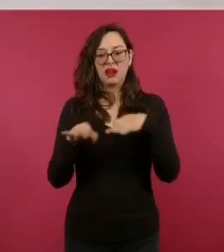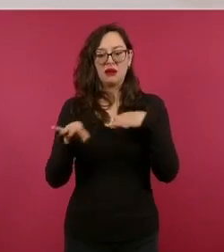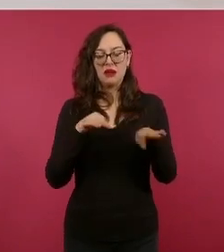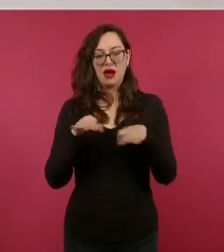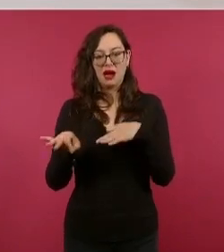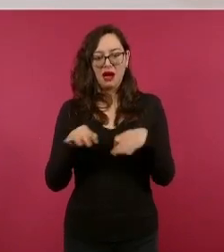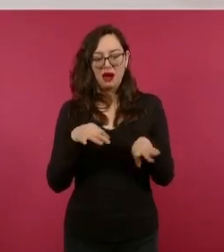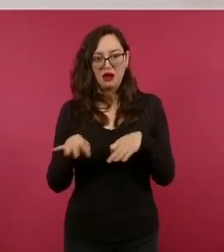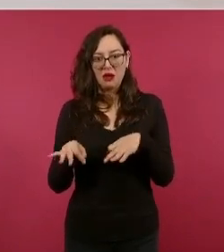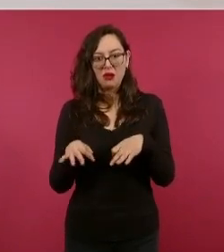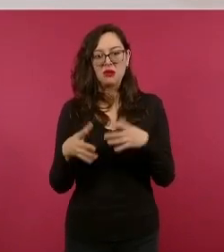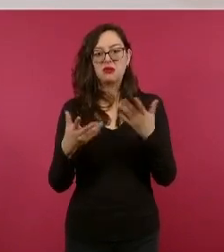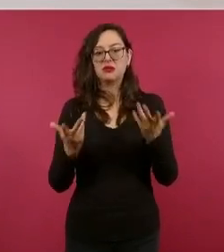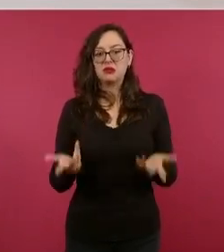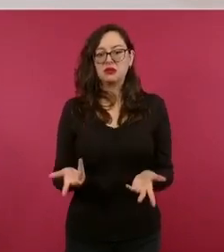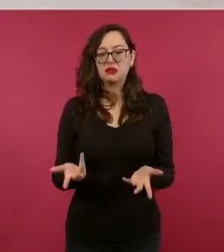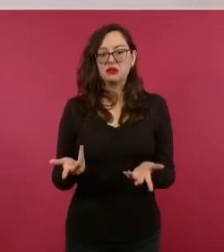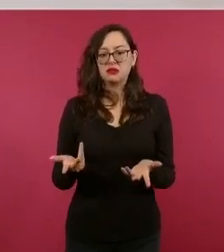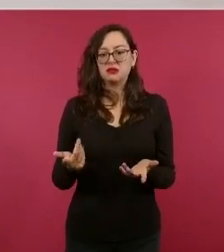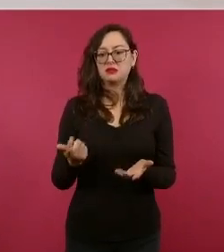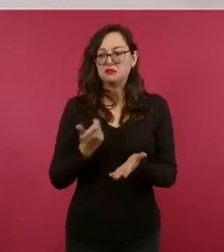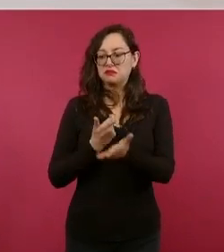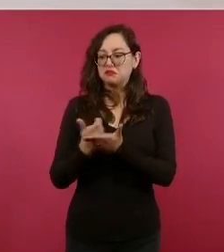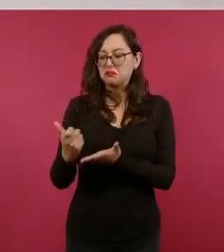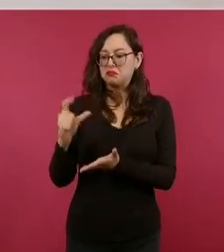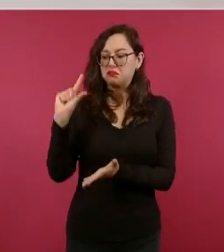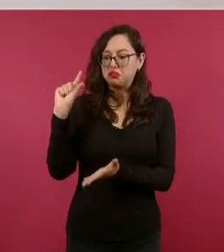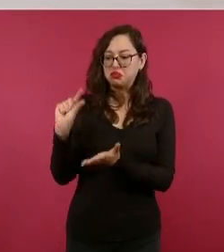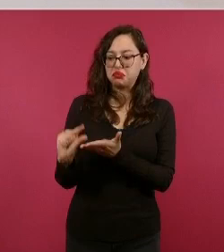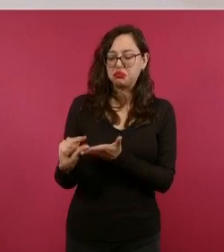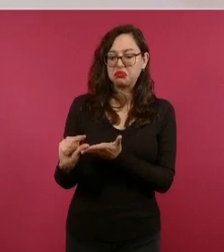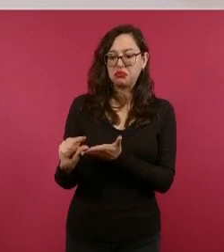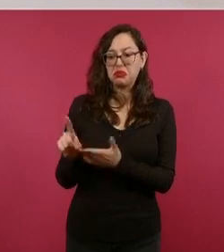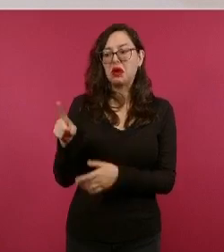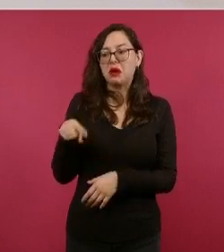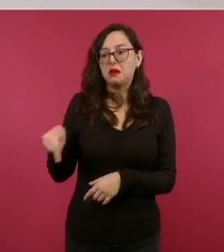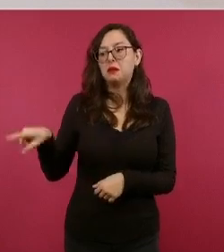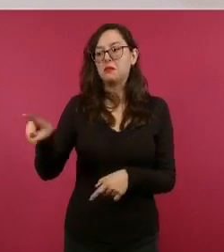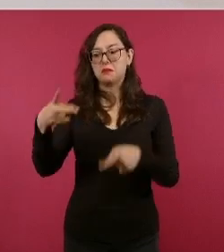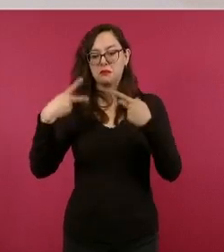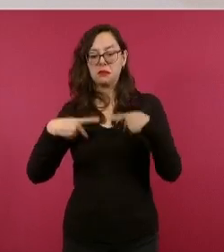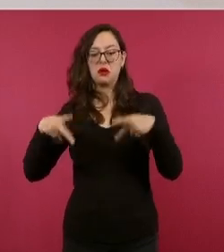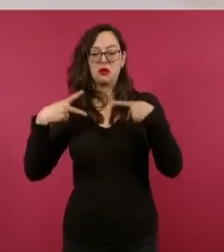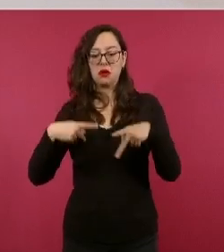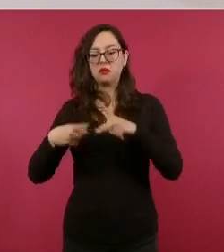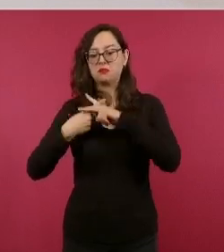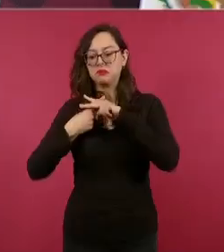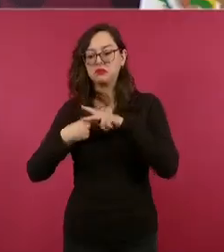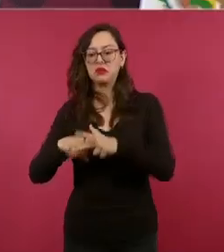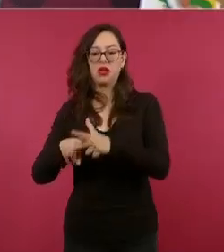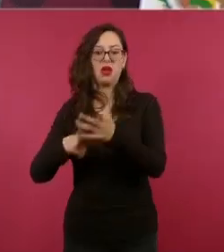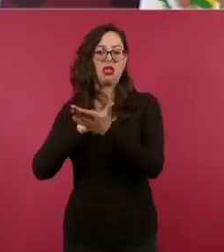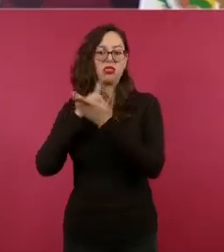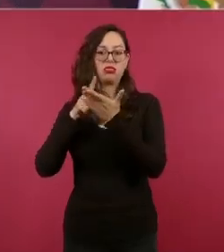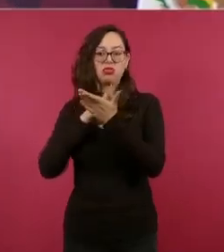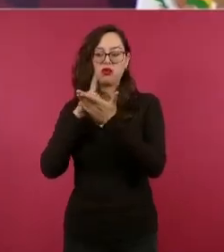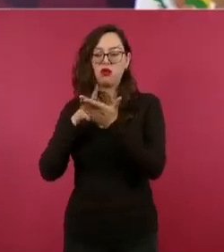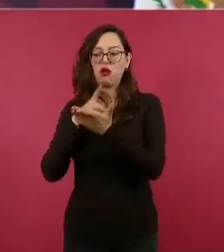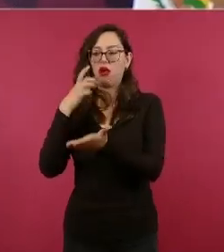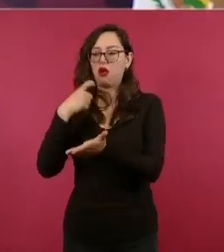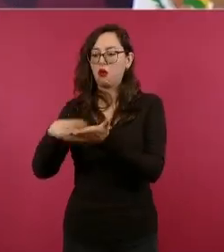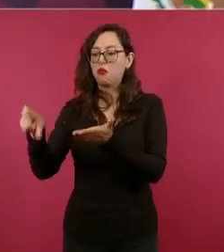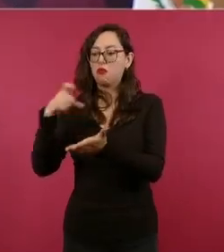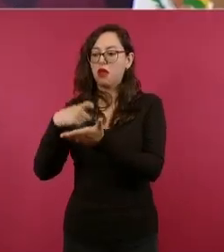y los enfrentamientos entre las bandas es por la venta de la